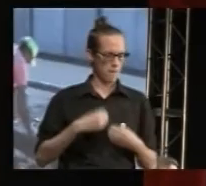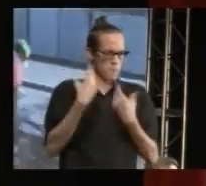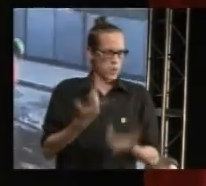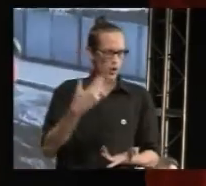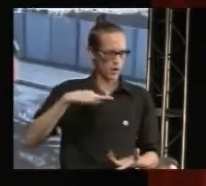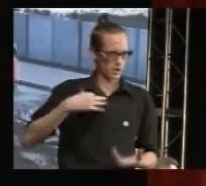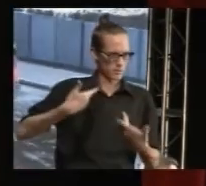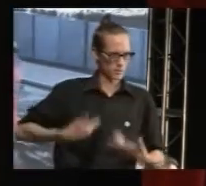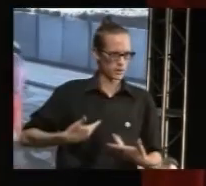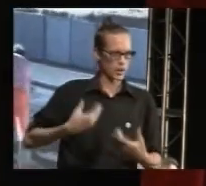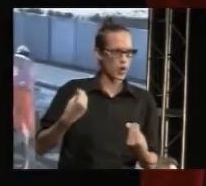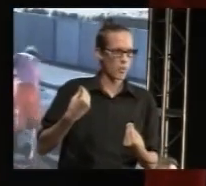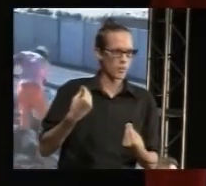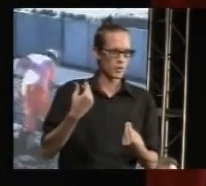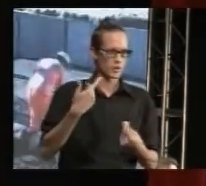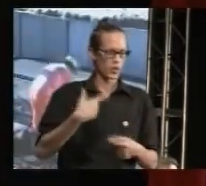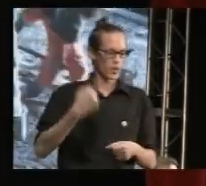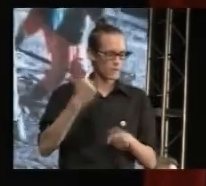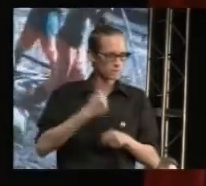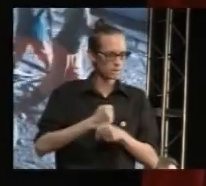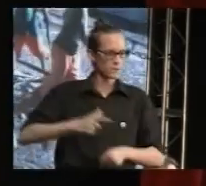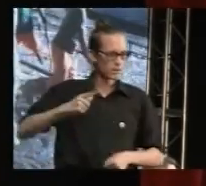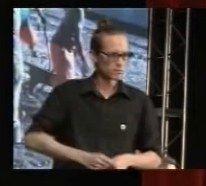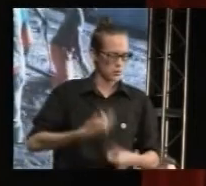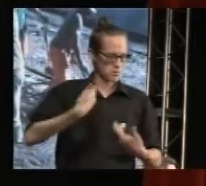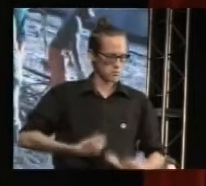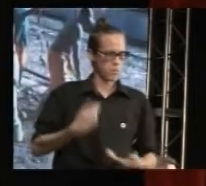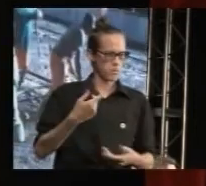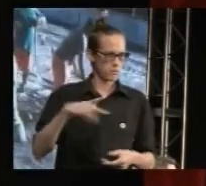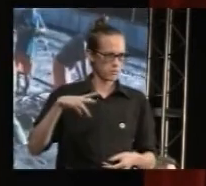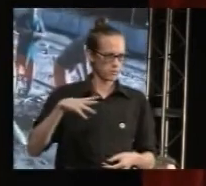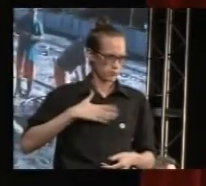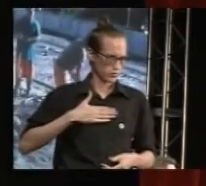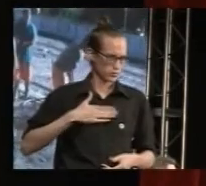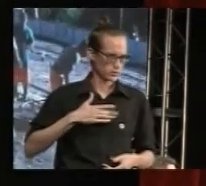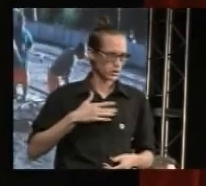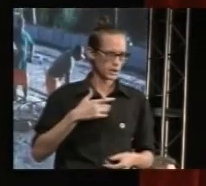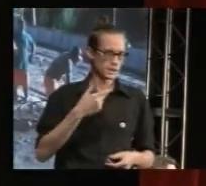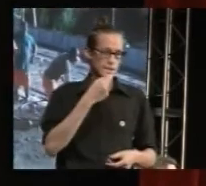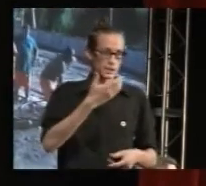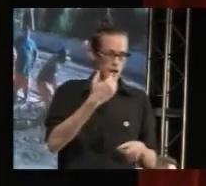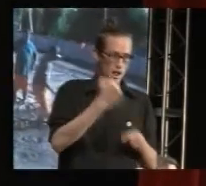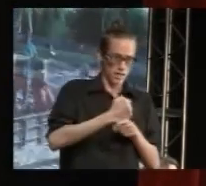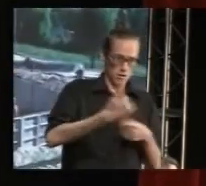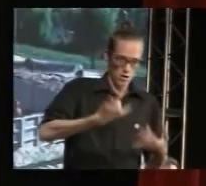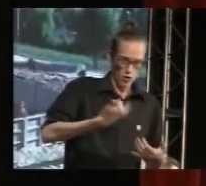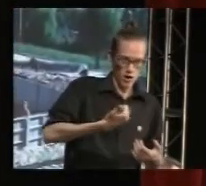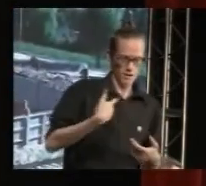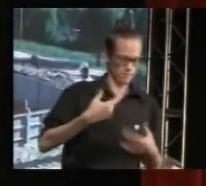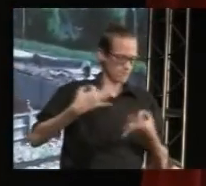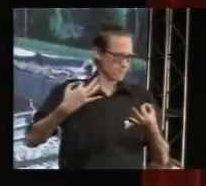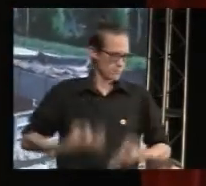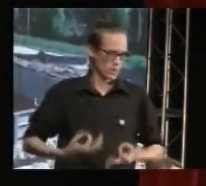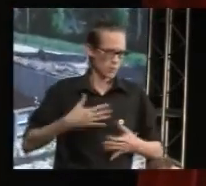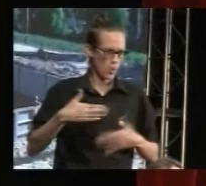vida a través del mérito y el esfuerzo individual. Tener trabajo es tener dignidad y posibilidad para desarrollar todo